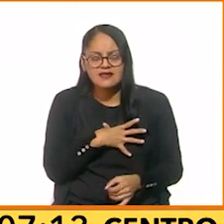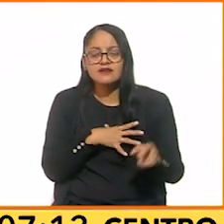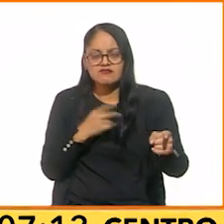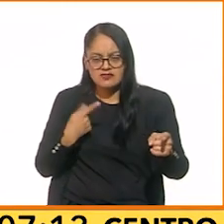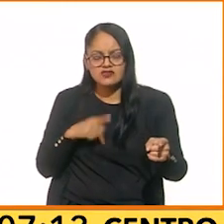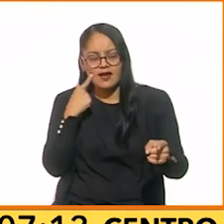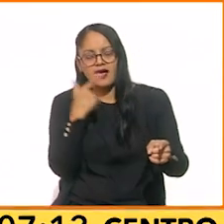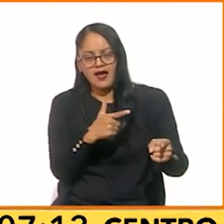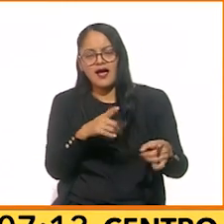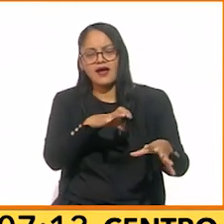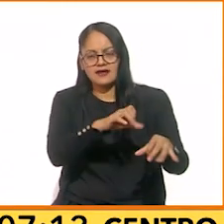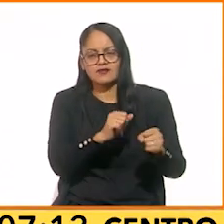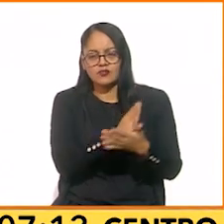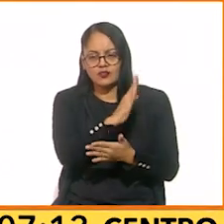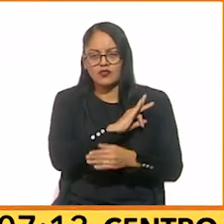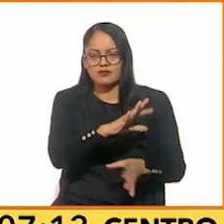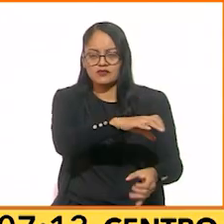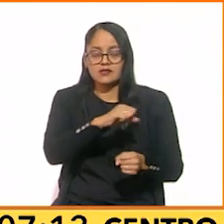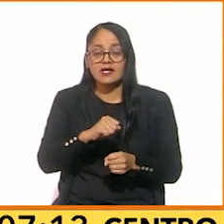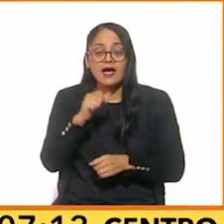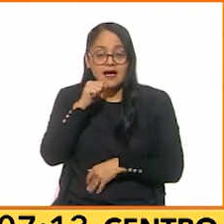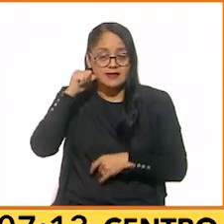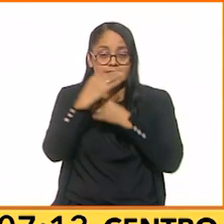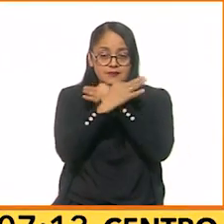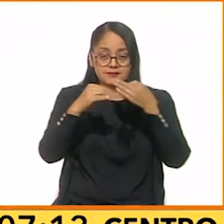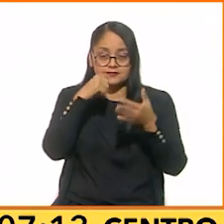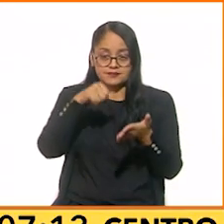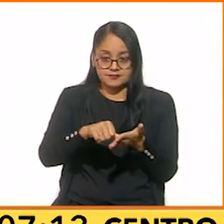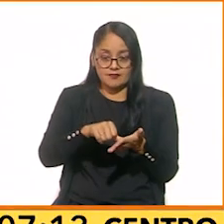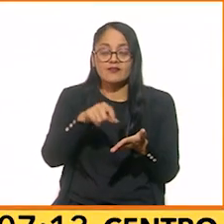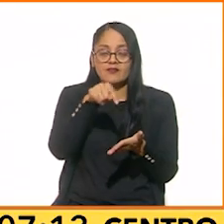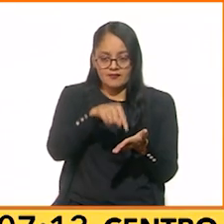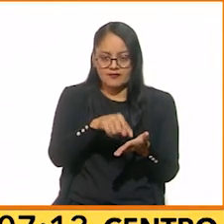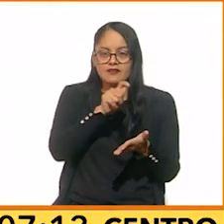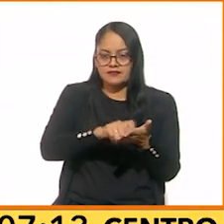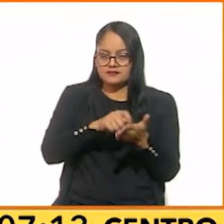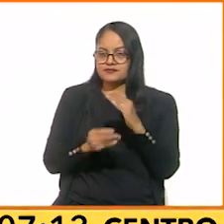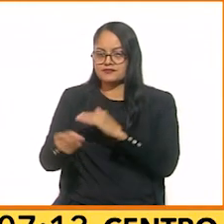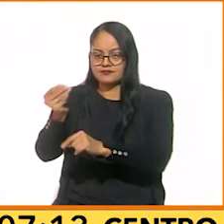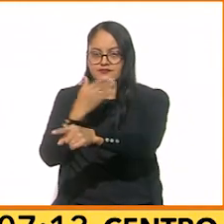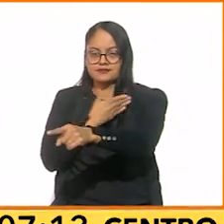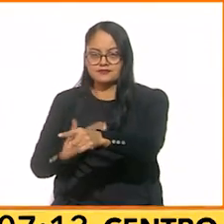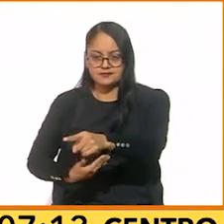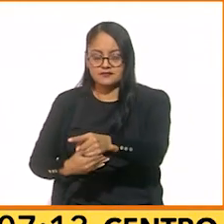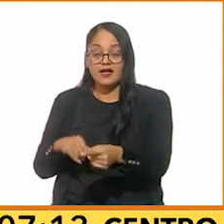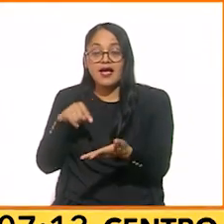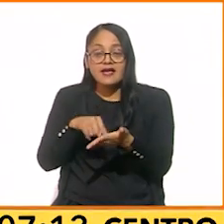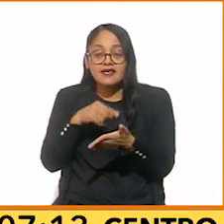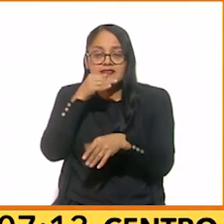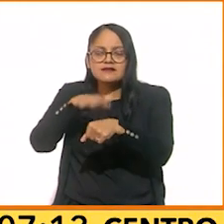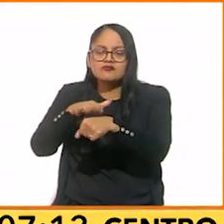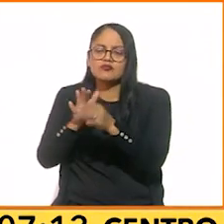intervenir. Precisamente el día de ayer hicimos pública una carta privada que habíamos enviado a la presidenta, haciéndole un llamado para